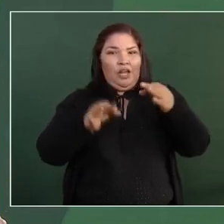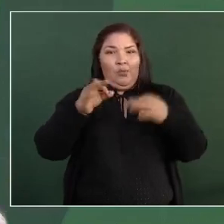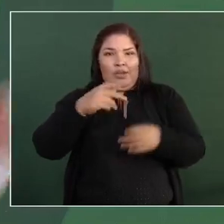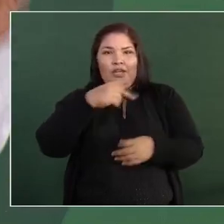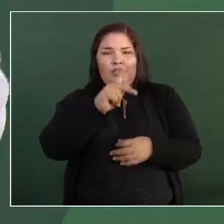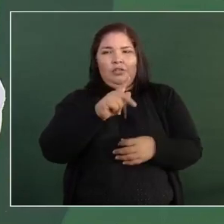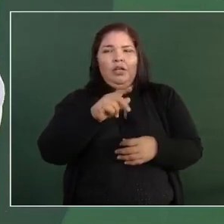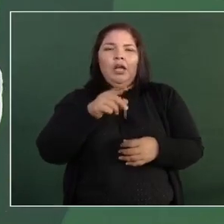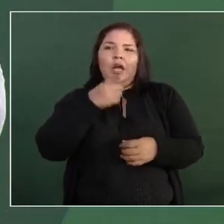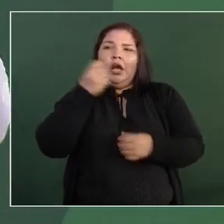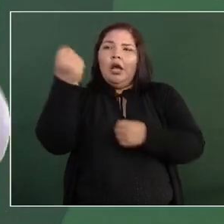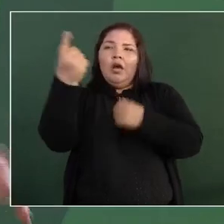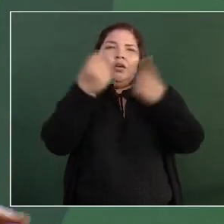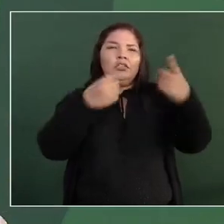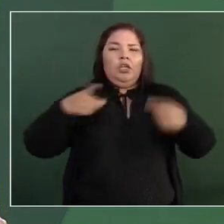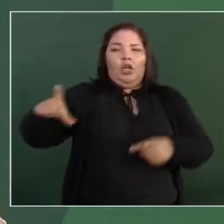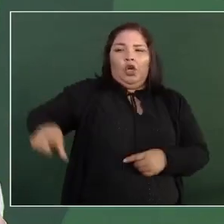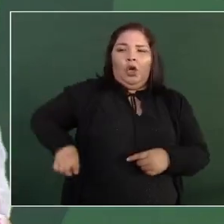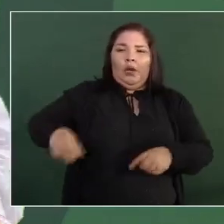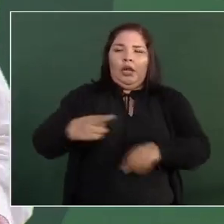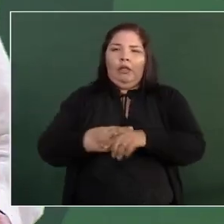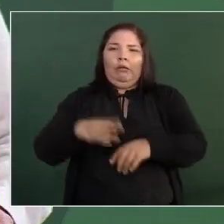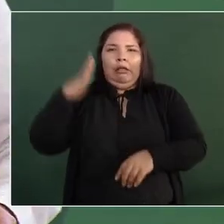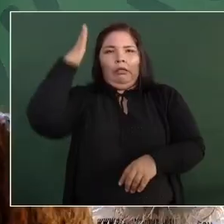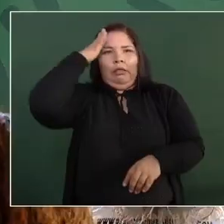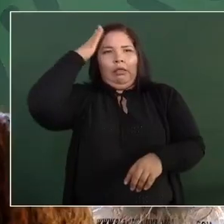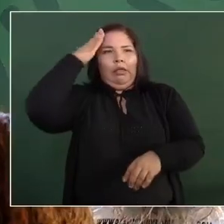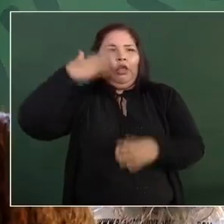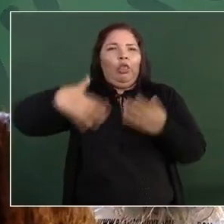que el gobernador manda en todas partes. No, no es cierto.